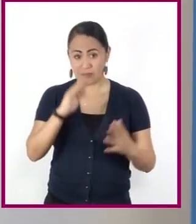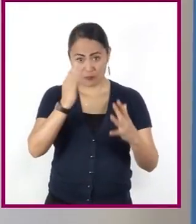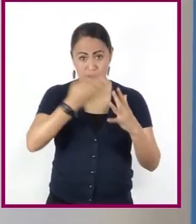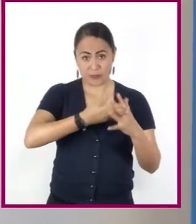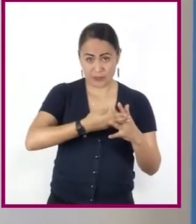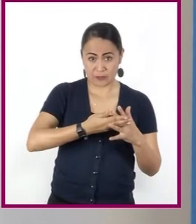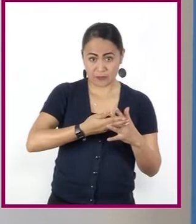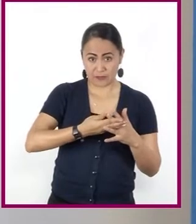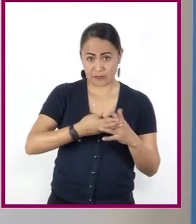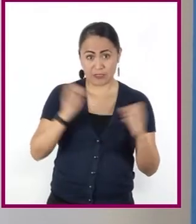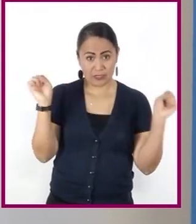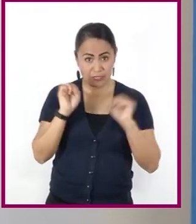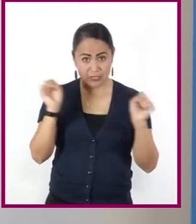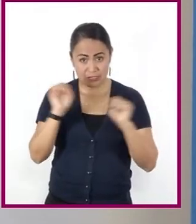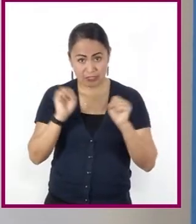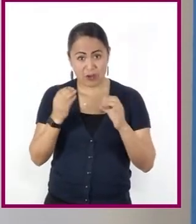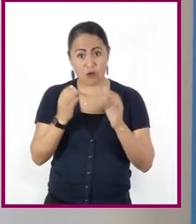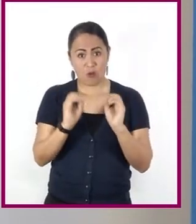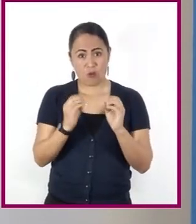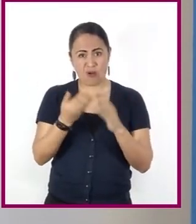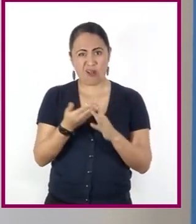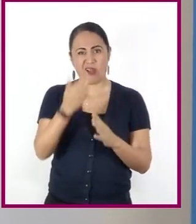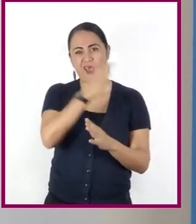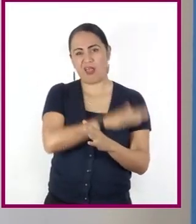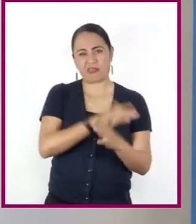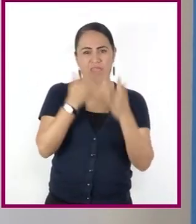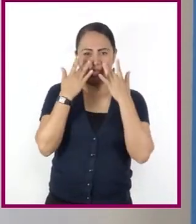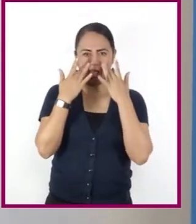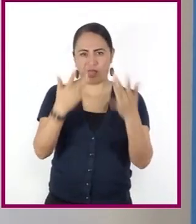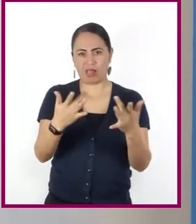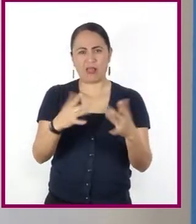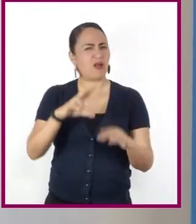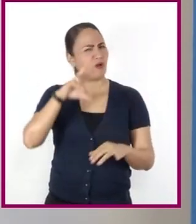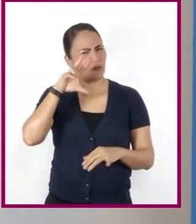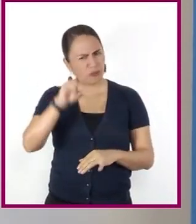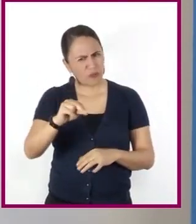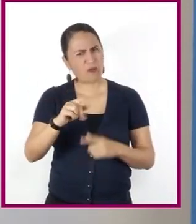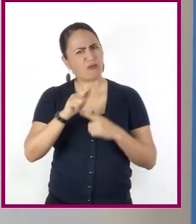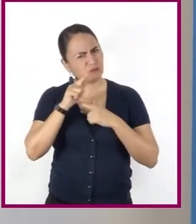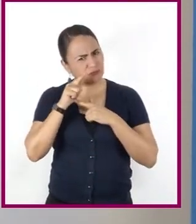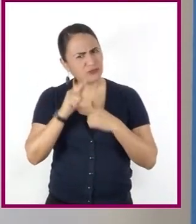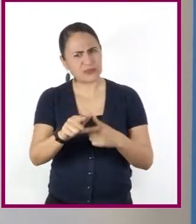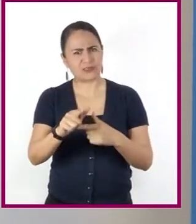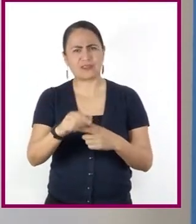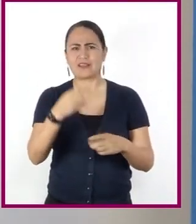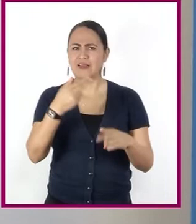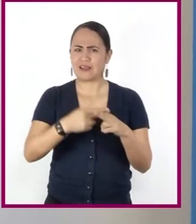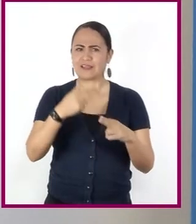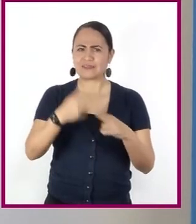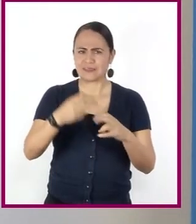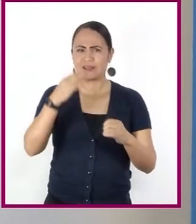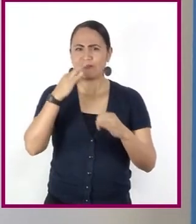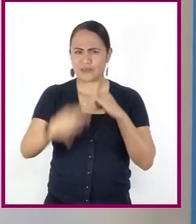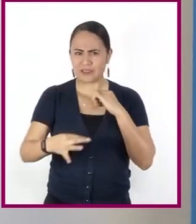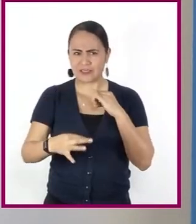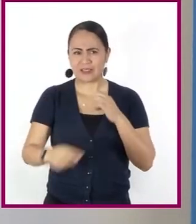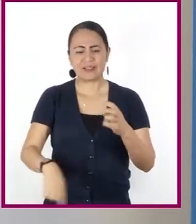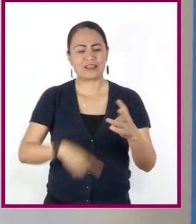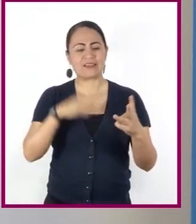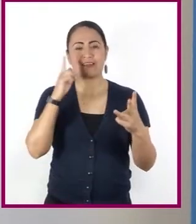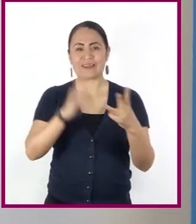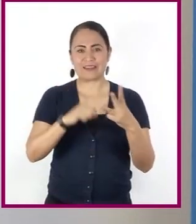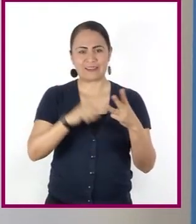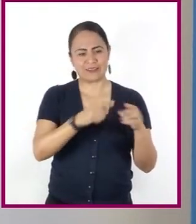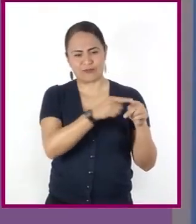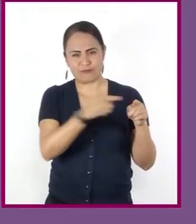maratón o se han detenido antes de terminar la carrera? No se rindan, acompáñenos hasta el final. Vamos por el tercer tramo